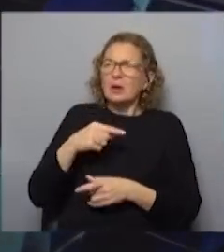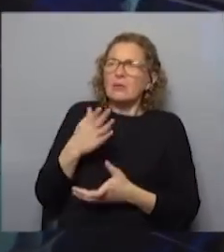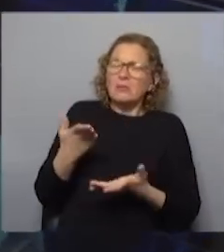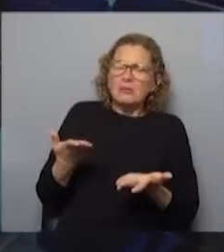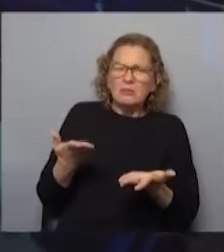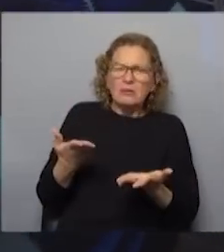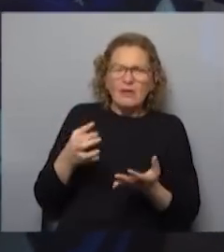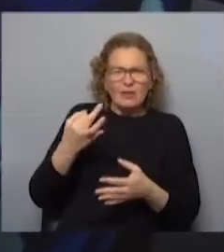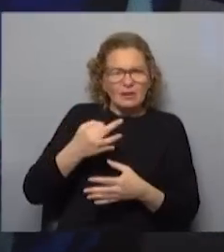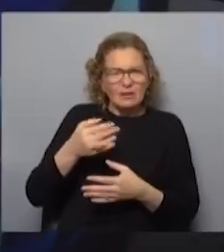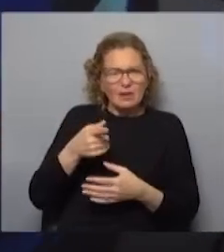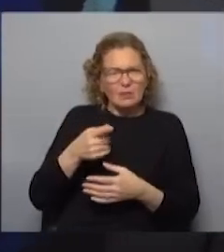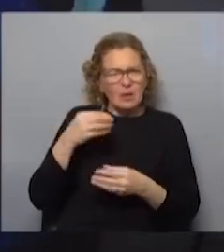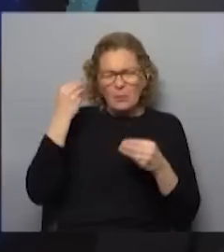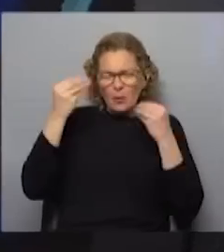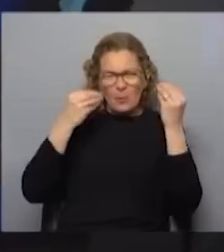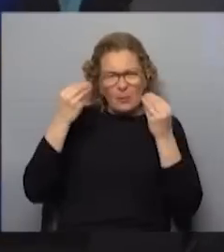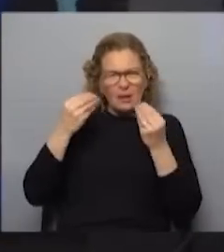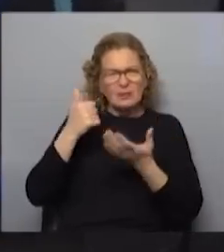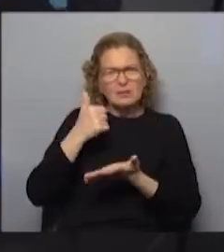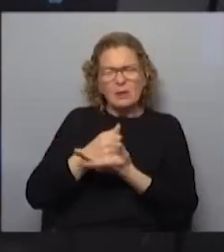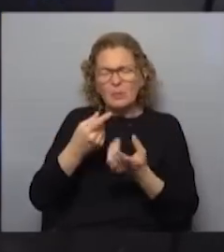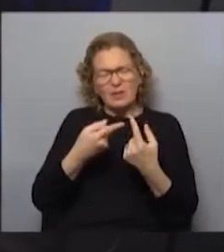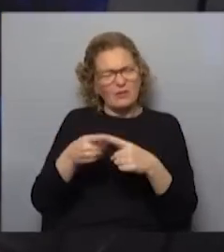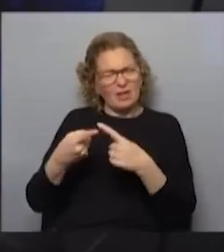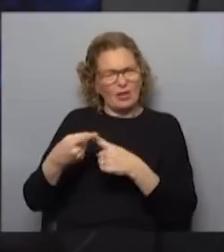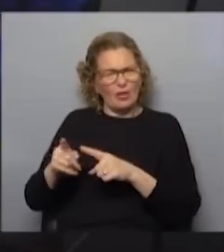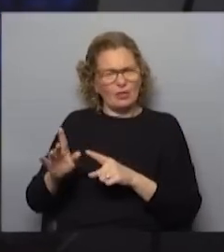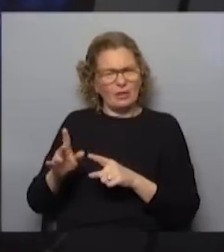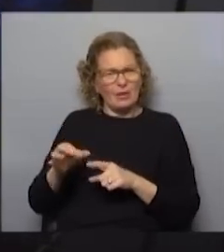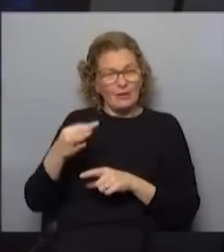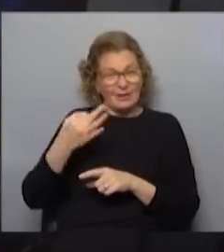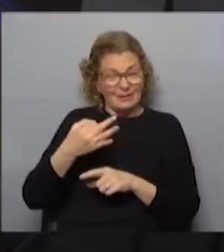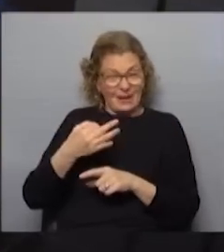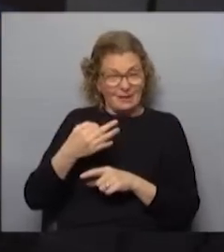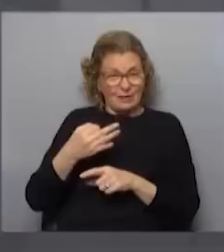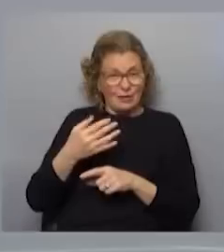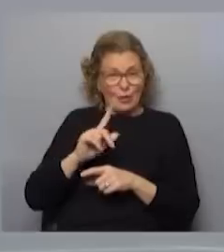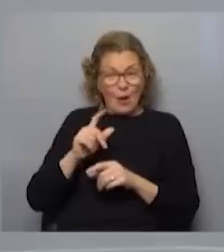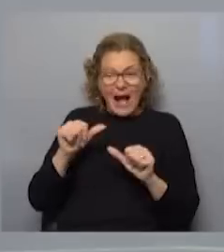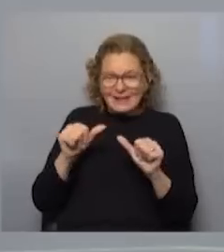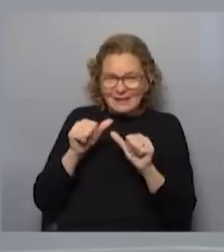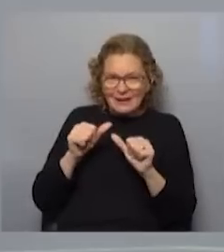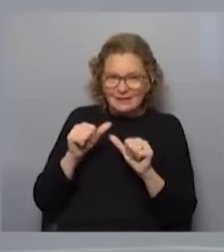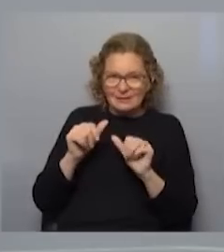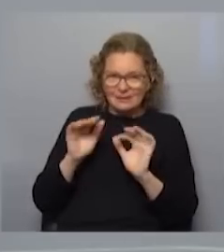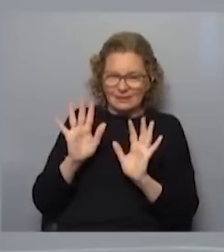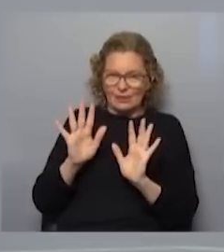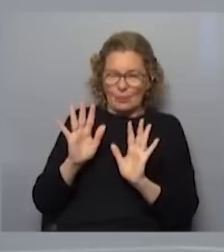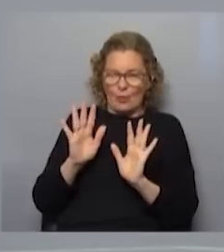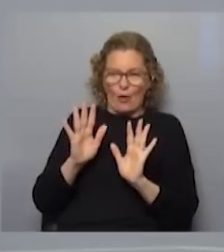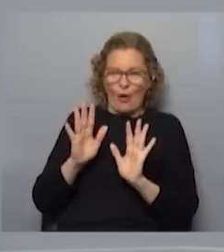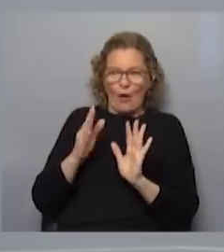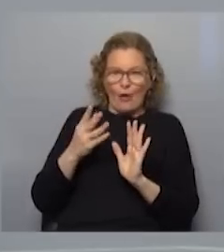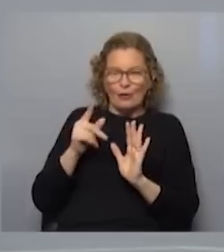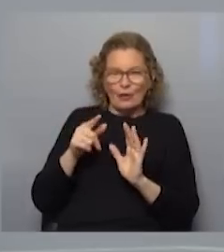en realidad no era mi preocupación estaba para otras cosas en realidad la omisión como la